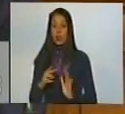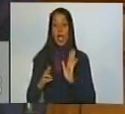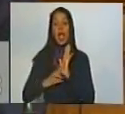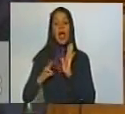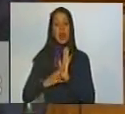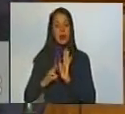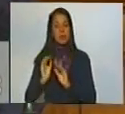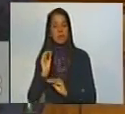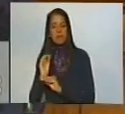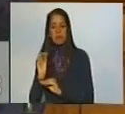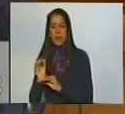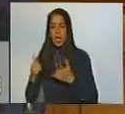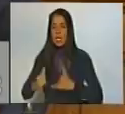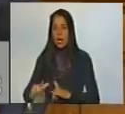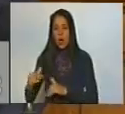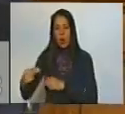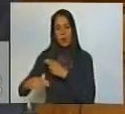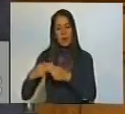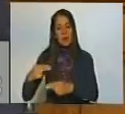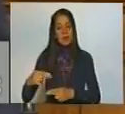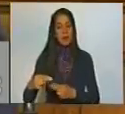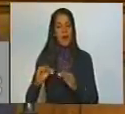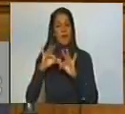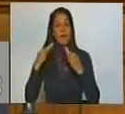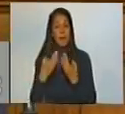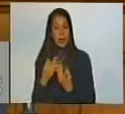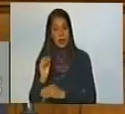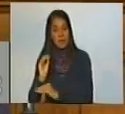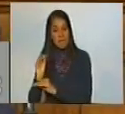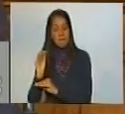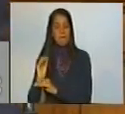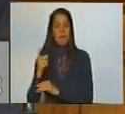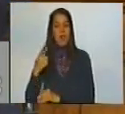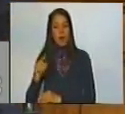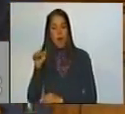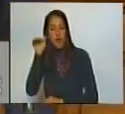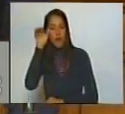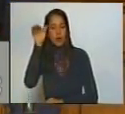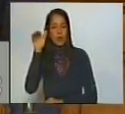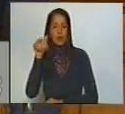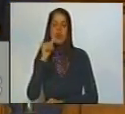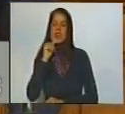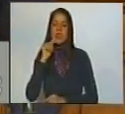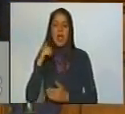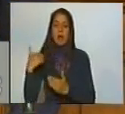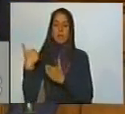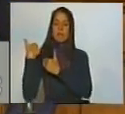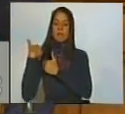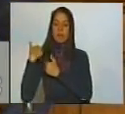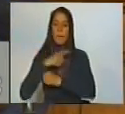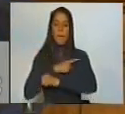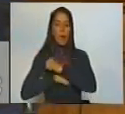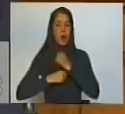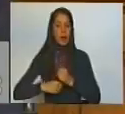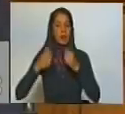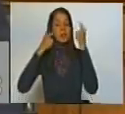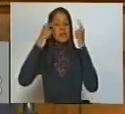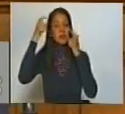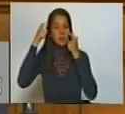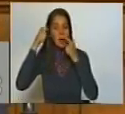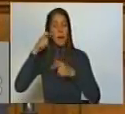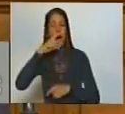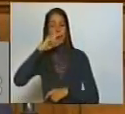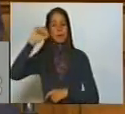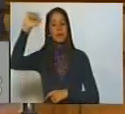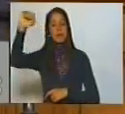de sus hijos, para garantizar el futuro de su familia. Y esas herramientas nos las ha dado el comandante Chávez. Y esas herramientas nos las ha dado el